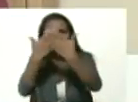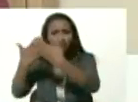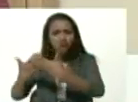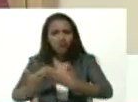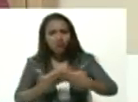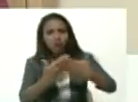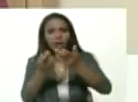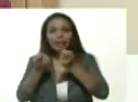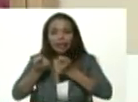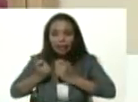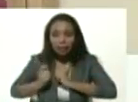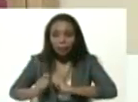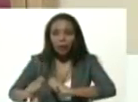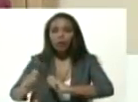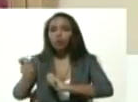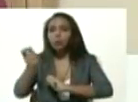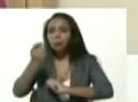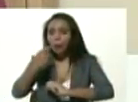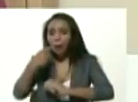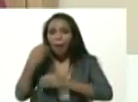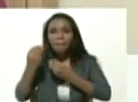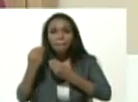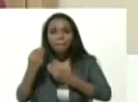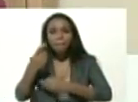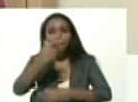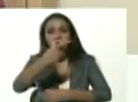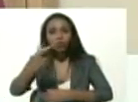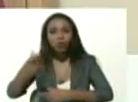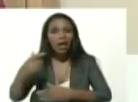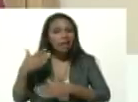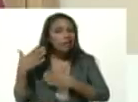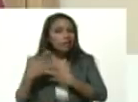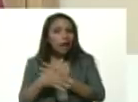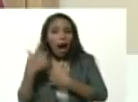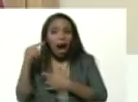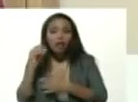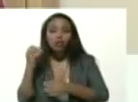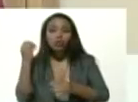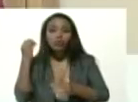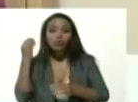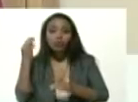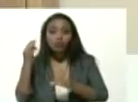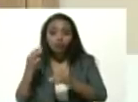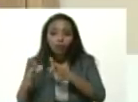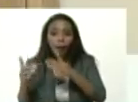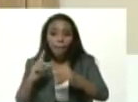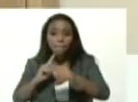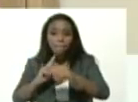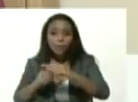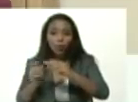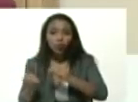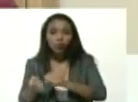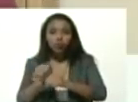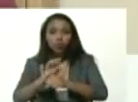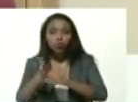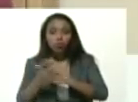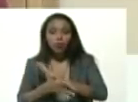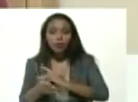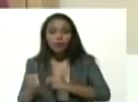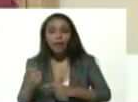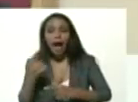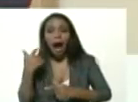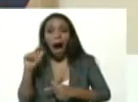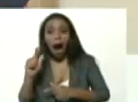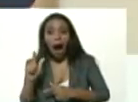tratamientos para las personas que tengan el coronavirus, estén sintomáticas o